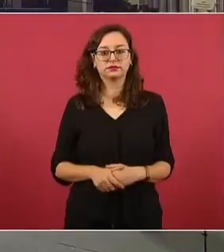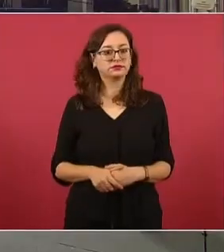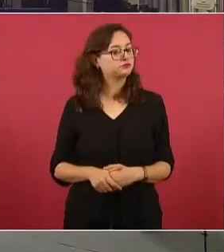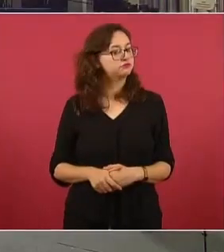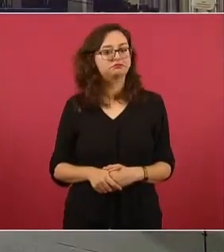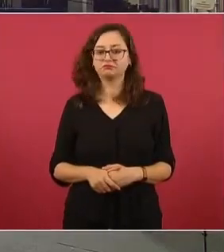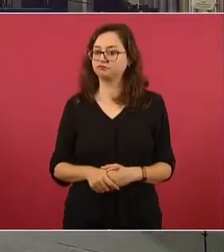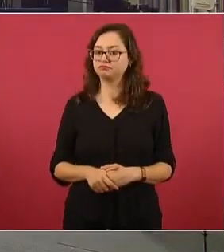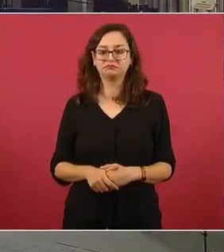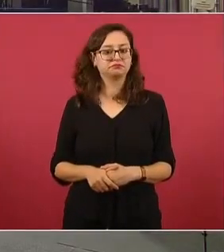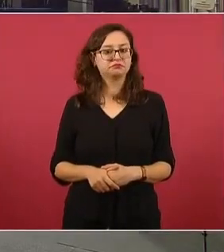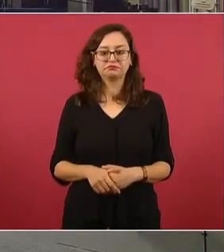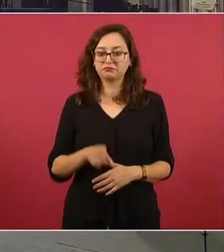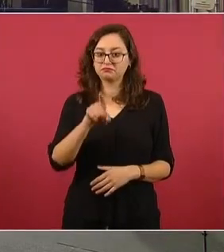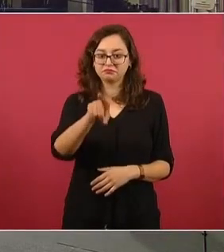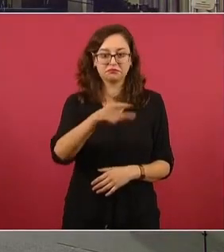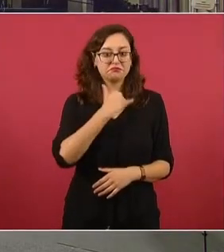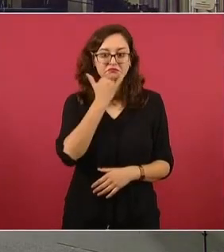No, sí está mal.